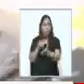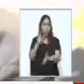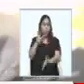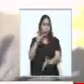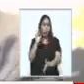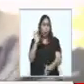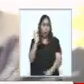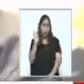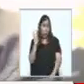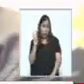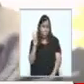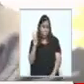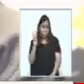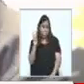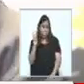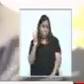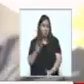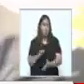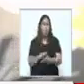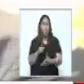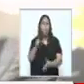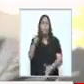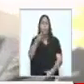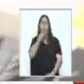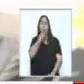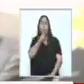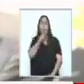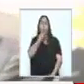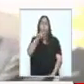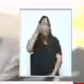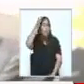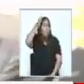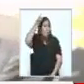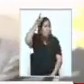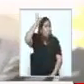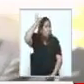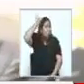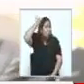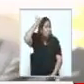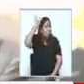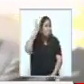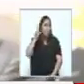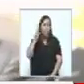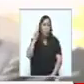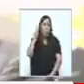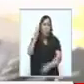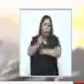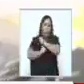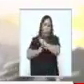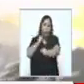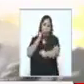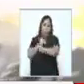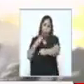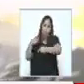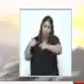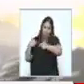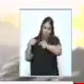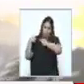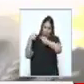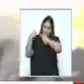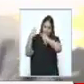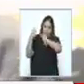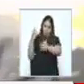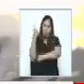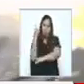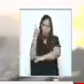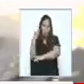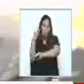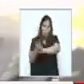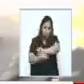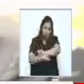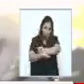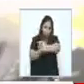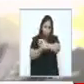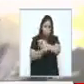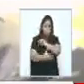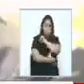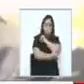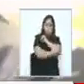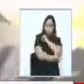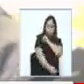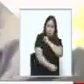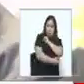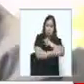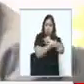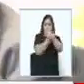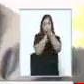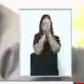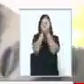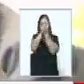8.316. El indígena que en 20 años convertiría a Bolivia en una potencia económica. Ese